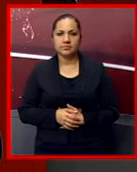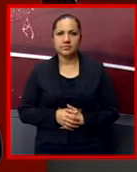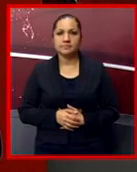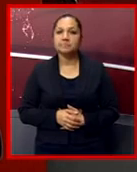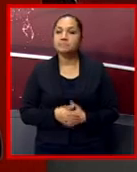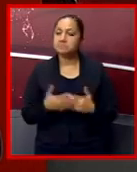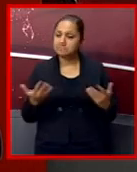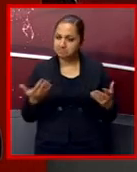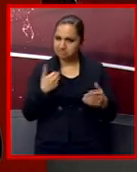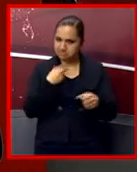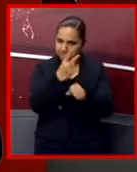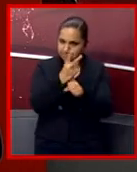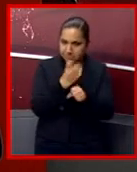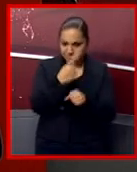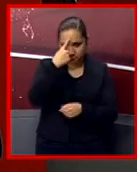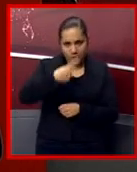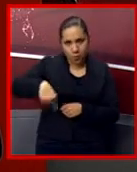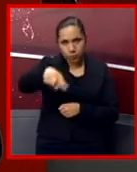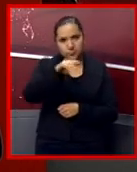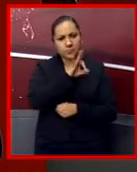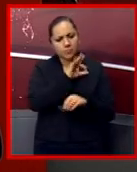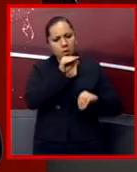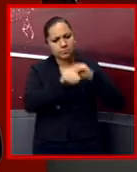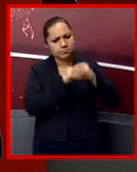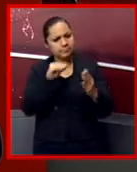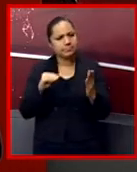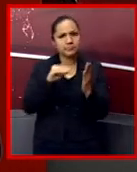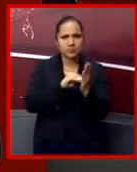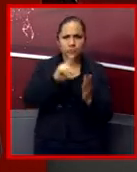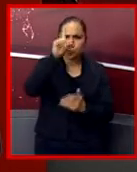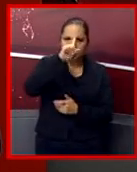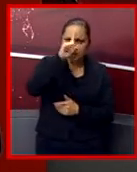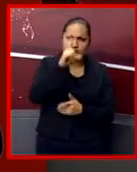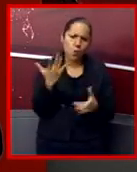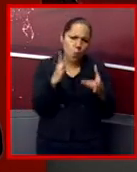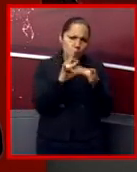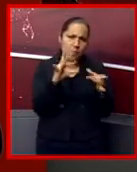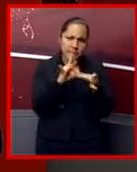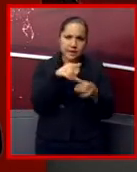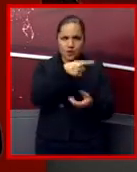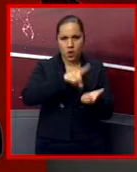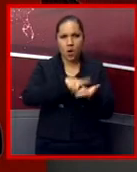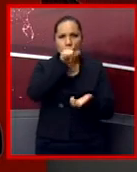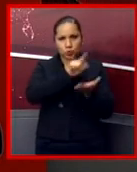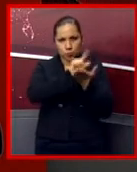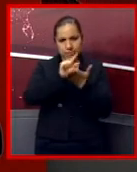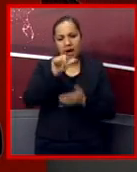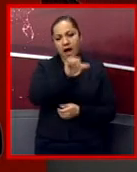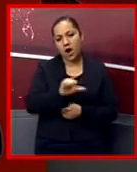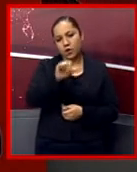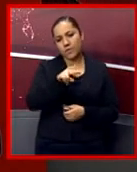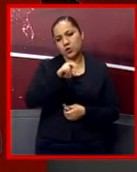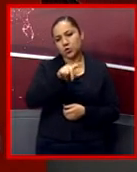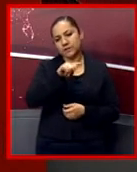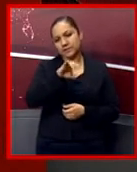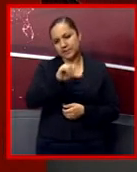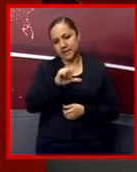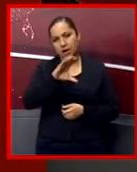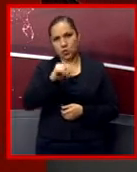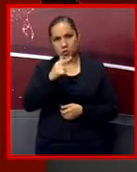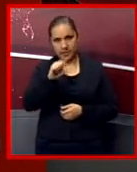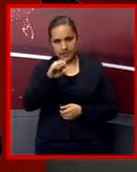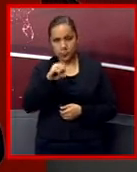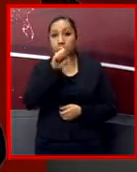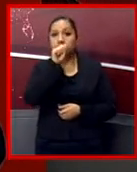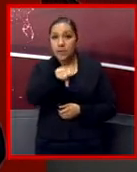Lo invito a que nos deje sus sugerencias y comentarios en nuestra cuenta de Twitter, @noticiacongreso. Además podrá consultar todo el trabajo en ambos plenos